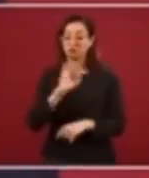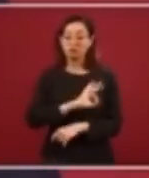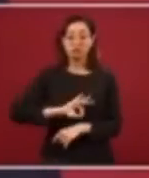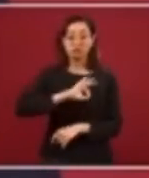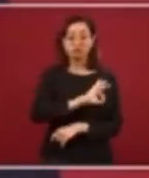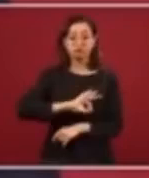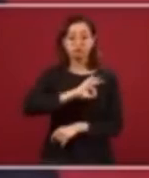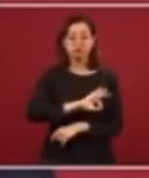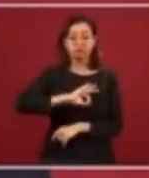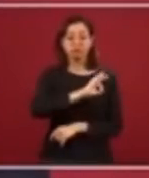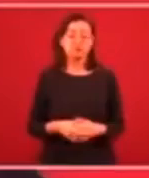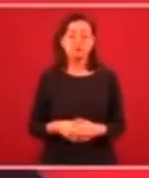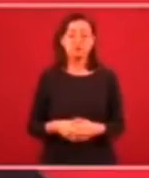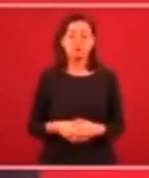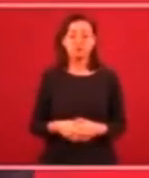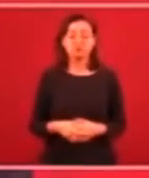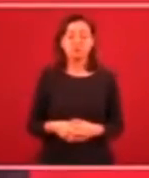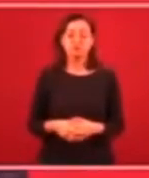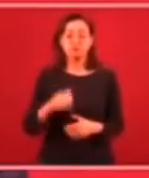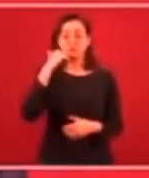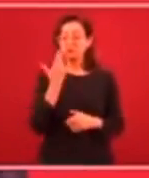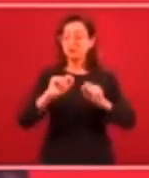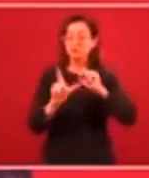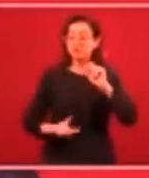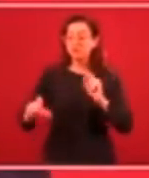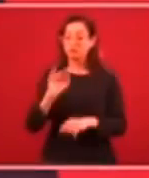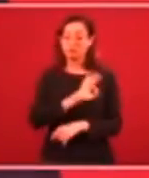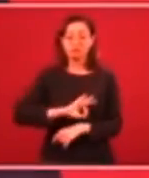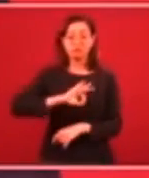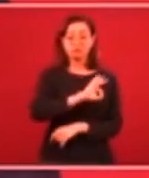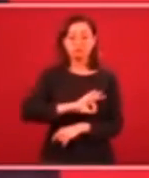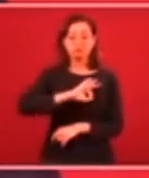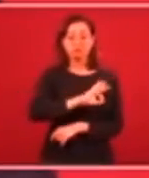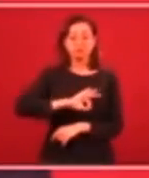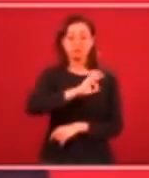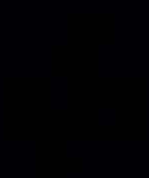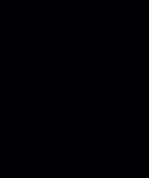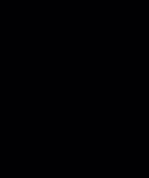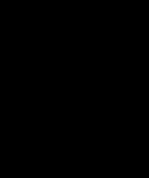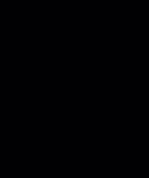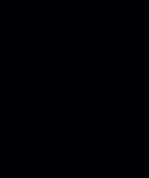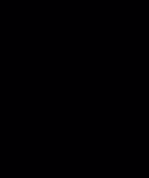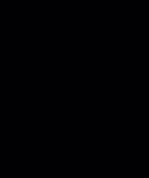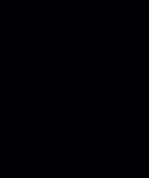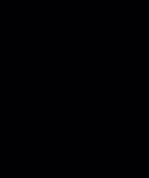feliz. Feliz, feliz, feliz. Quiero que nuestro pueblo sea feliz. Feliz, feliz, feliz.